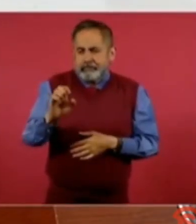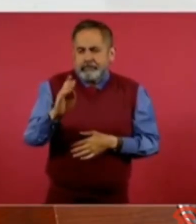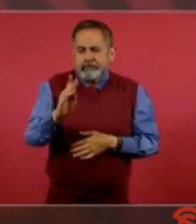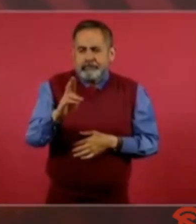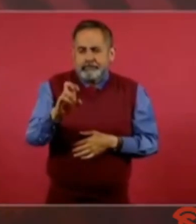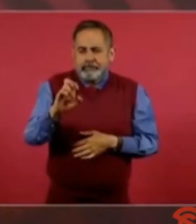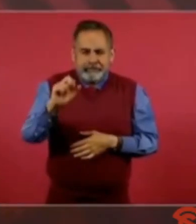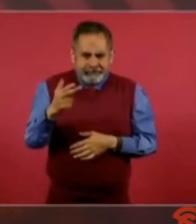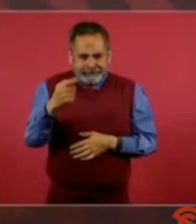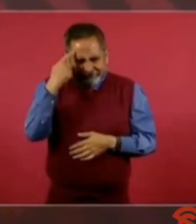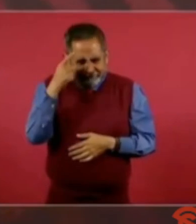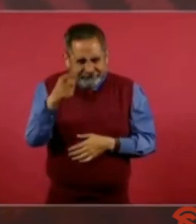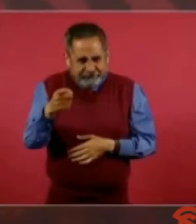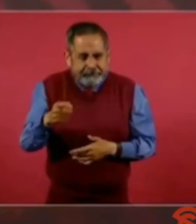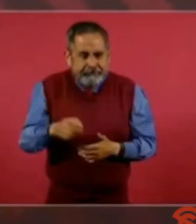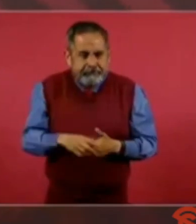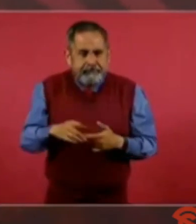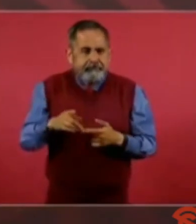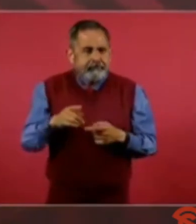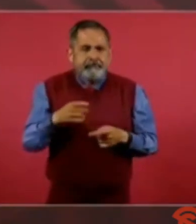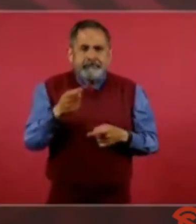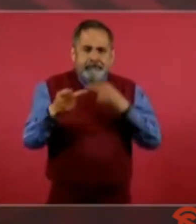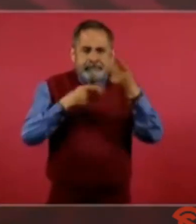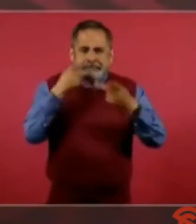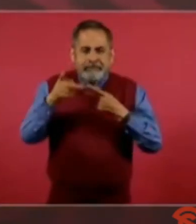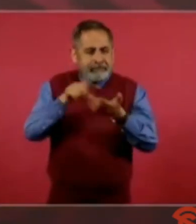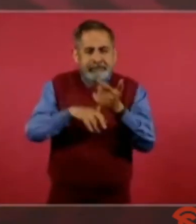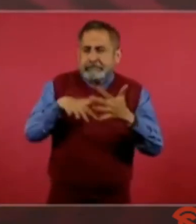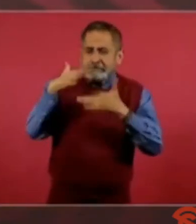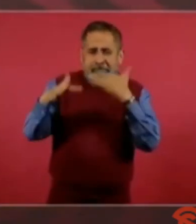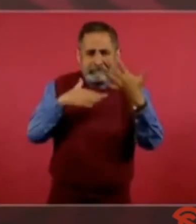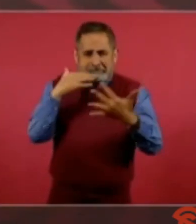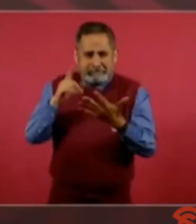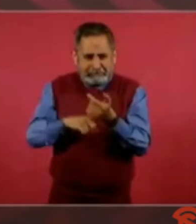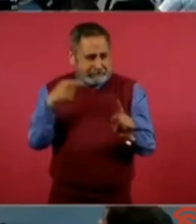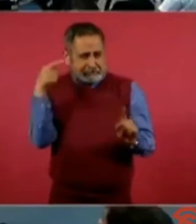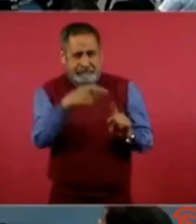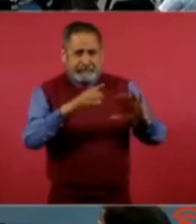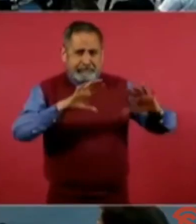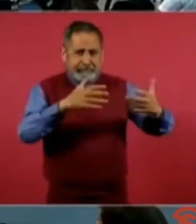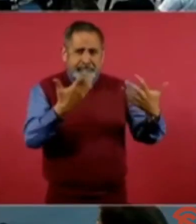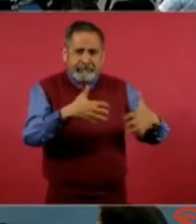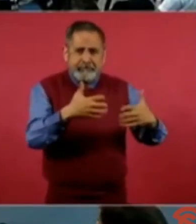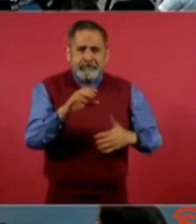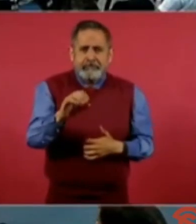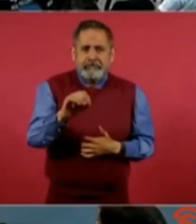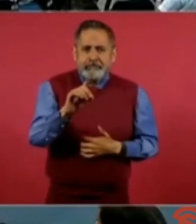brech cuando los escándalos de corrupción